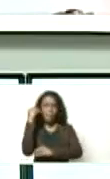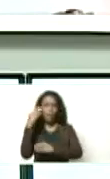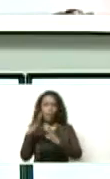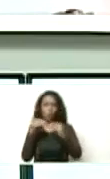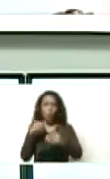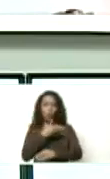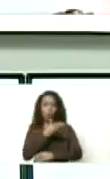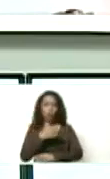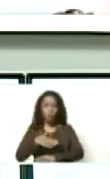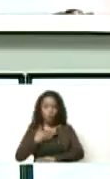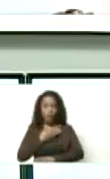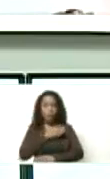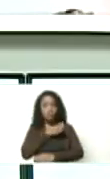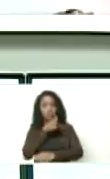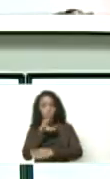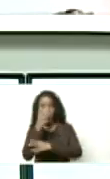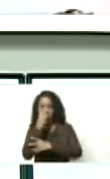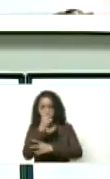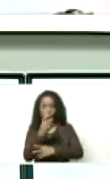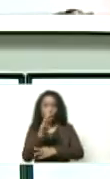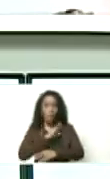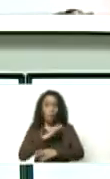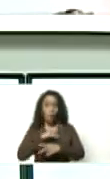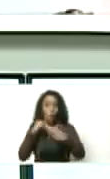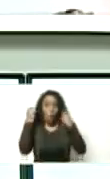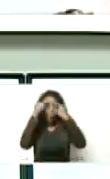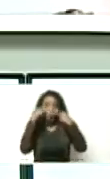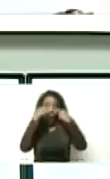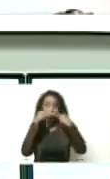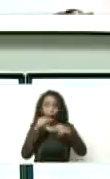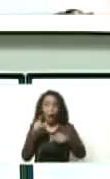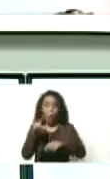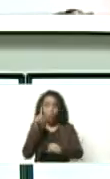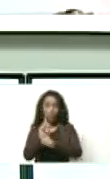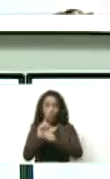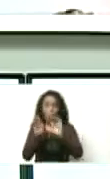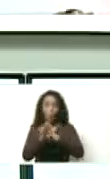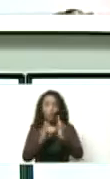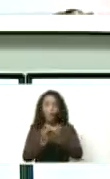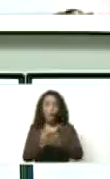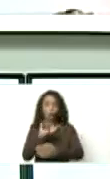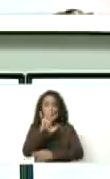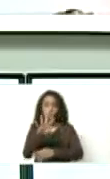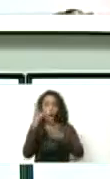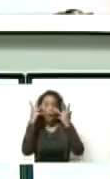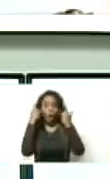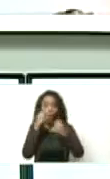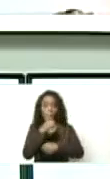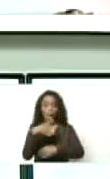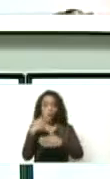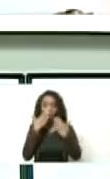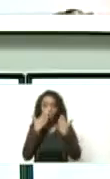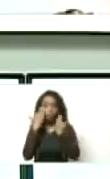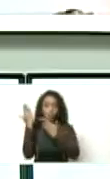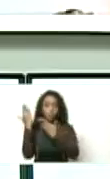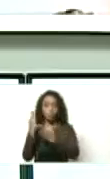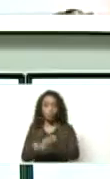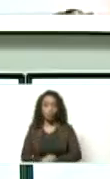todos puedan ir a ver con sus propios ojos algo único en el mundo, cuatro leones blancos.